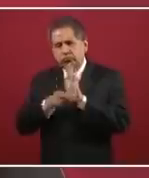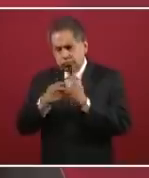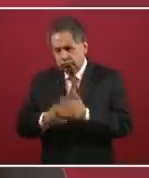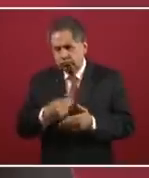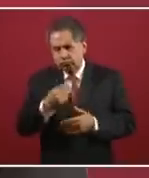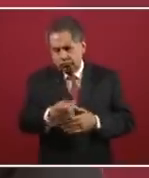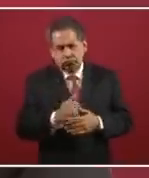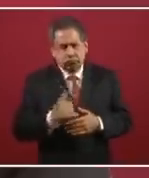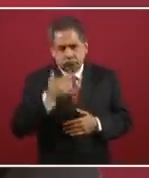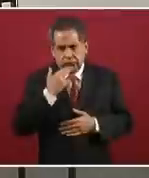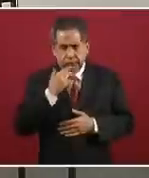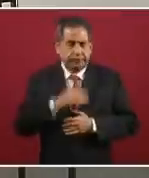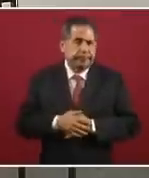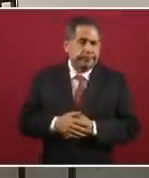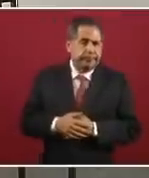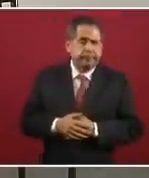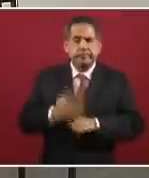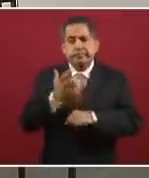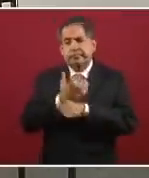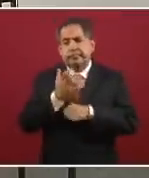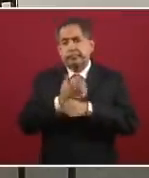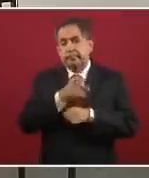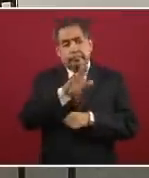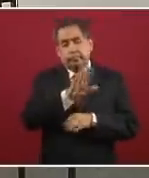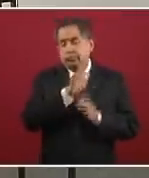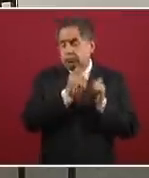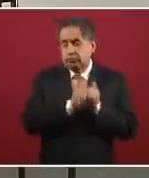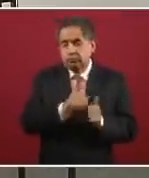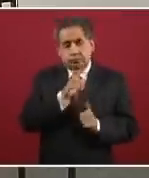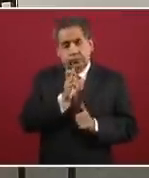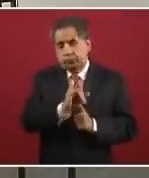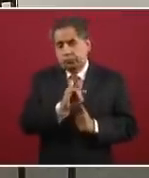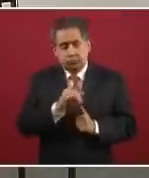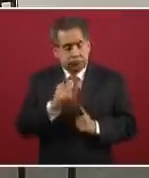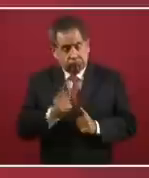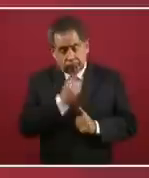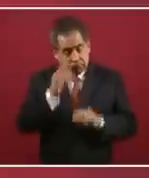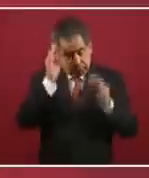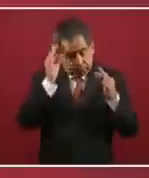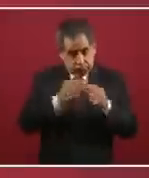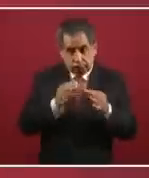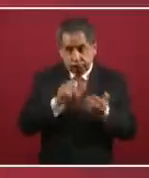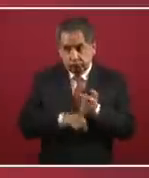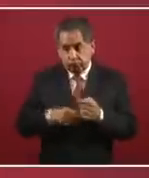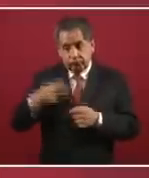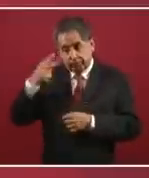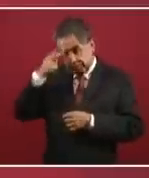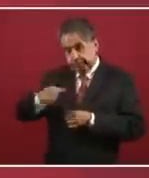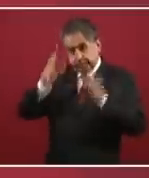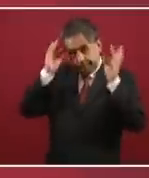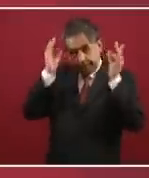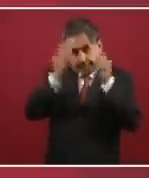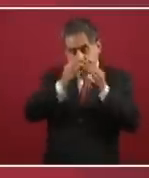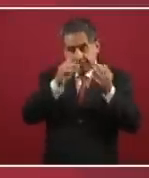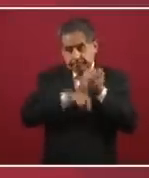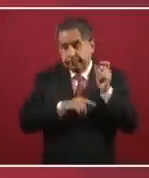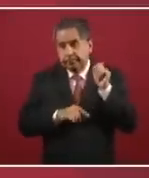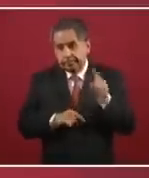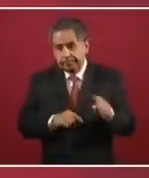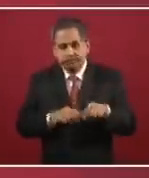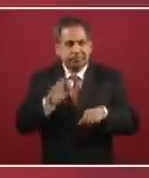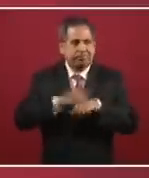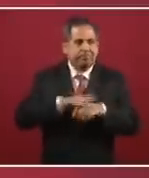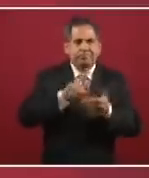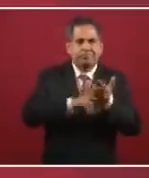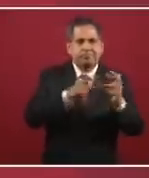ya en este momento. En Estados Unidos es algo permanente de nuestros consulados. Los consulados mexicanos es la red más